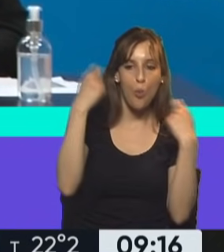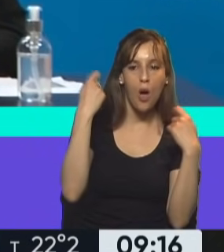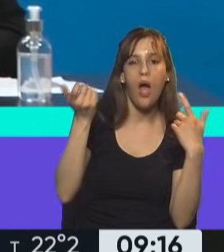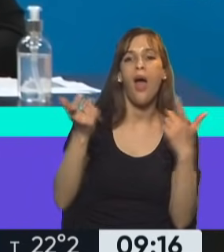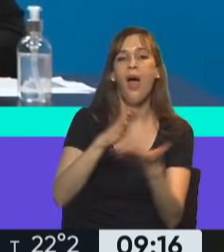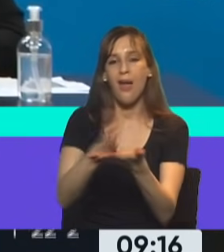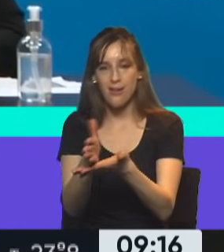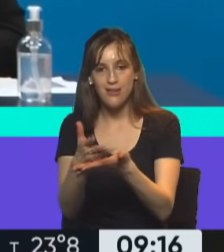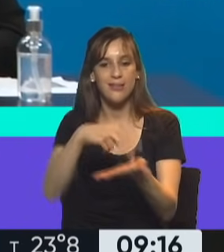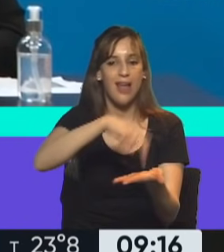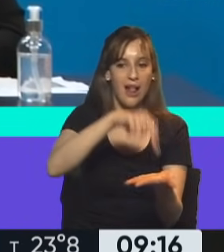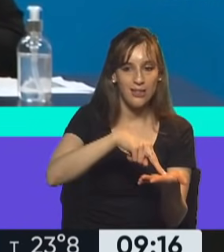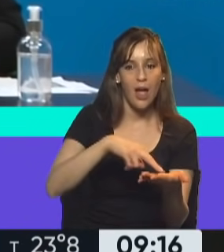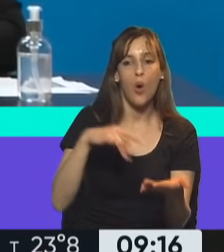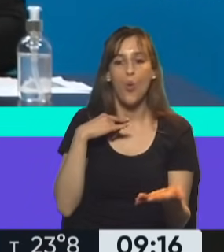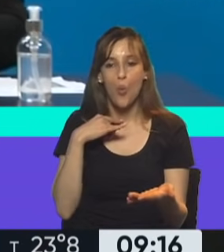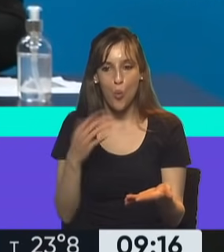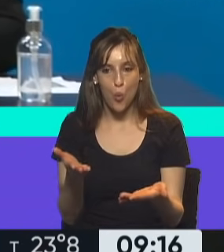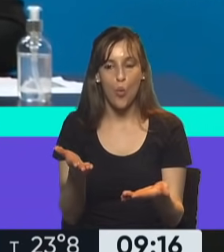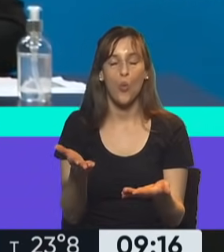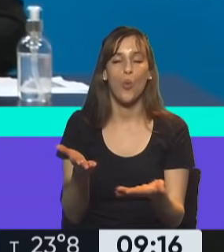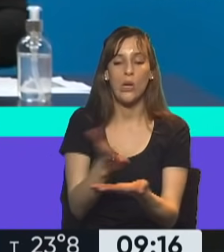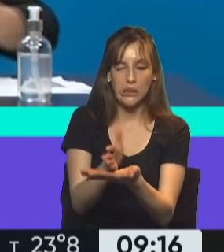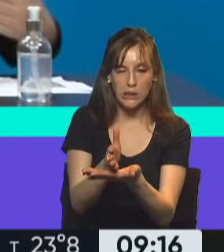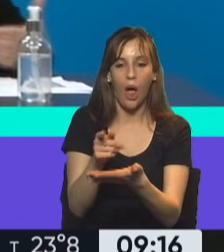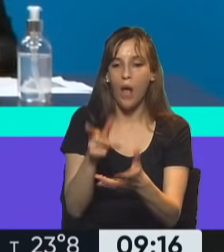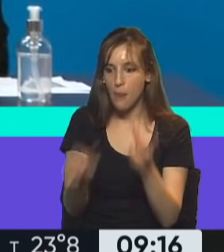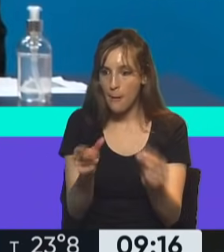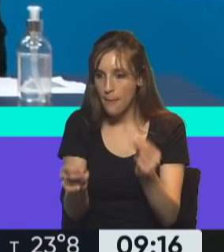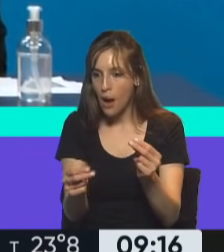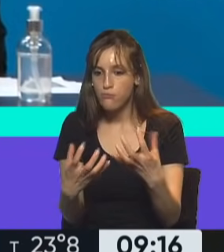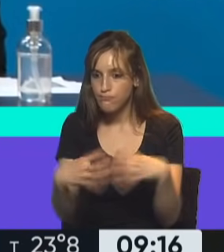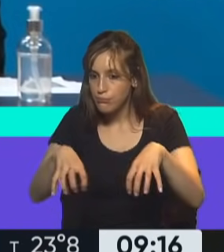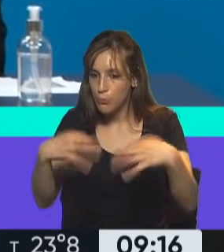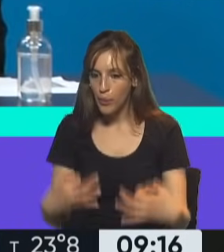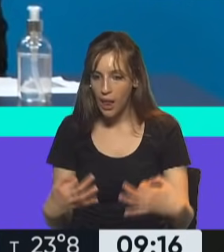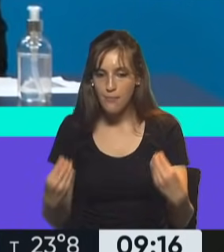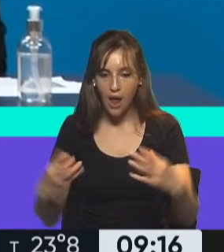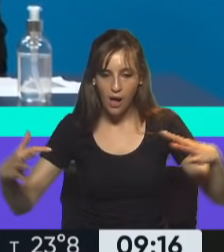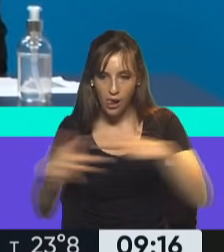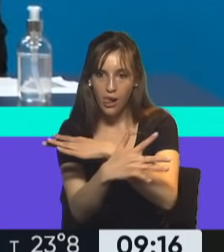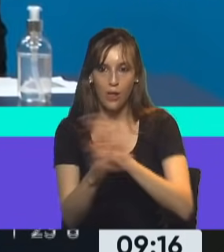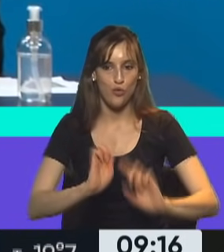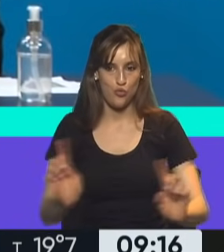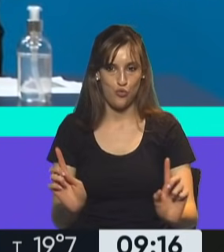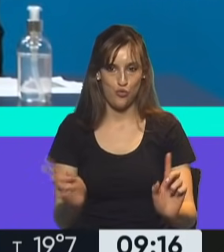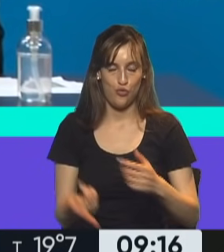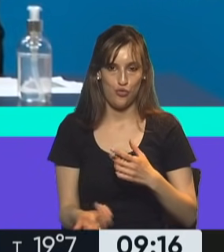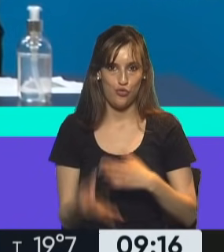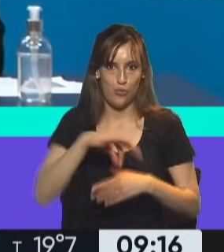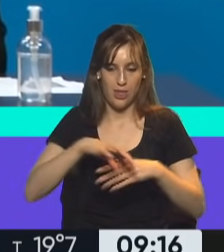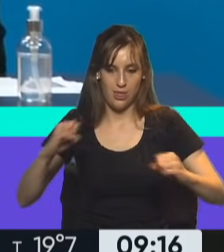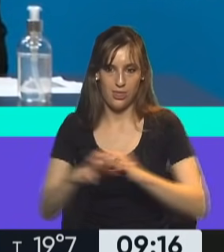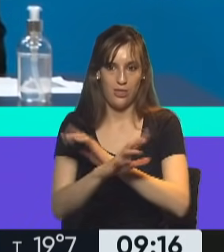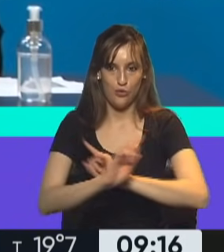Jujuy, con Bolivia, avanzar para proteger fundamentalmente en las fronteras. Y finalmente,